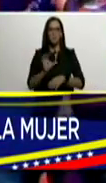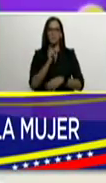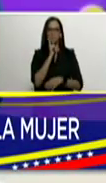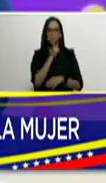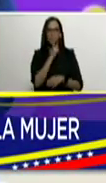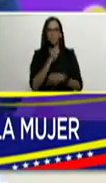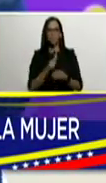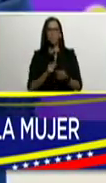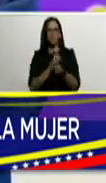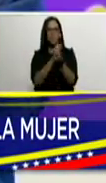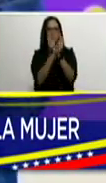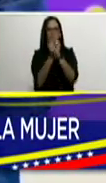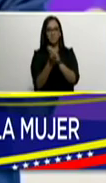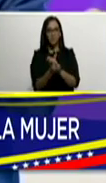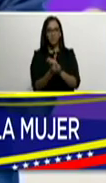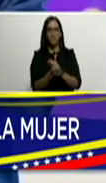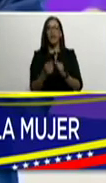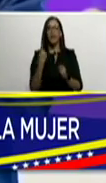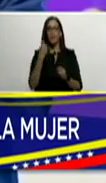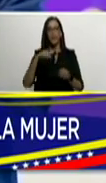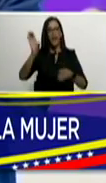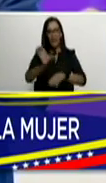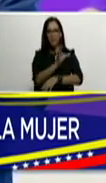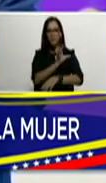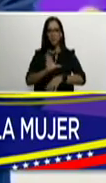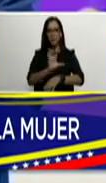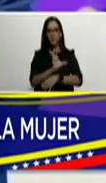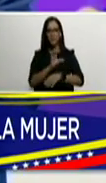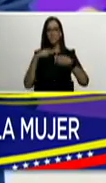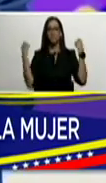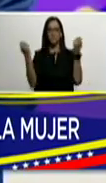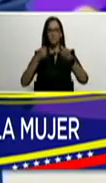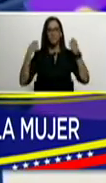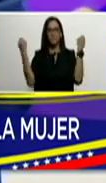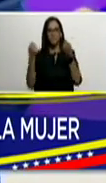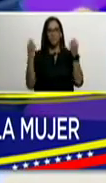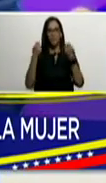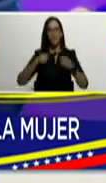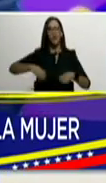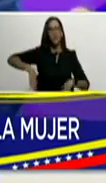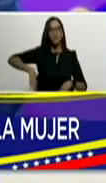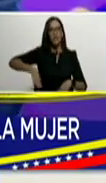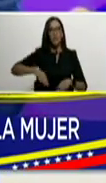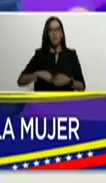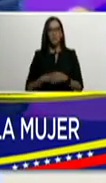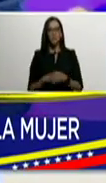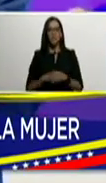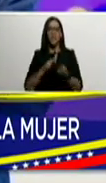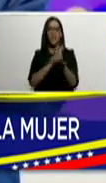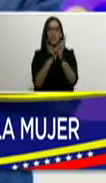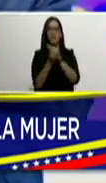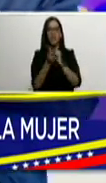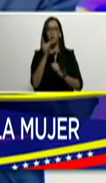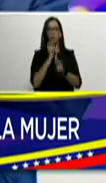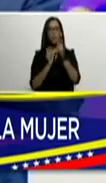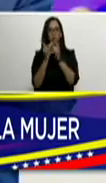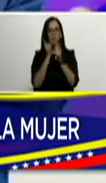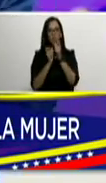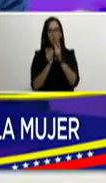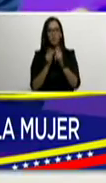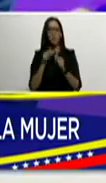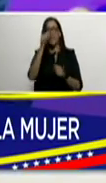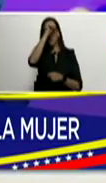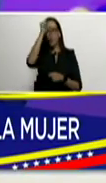se va transformando en un himno de la campaña por el Esequibo, del referéndum consultivo,